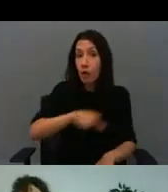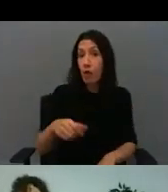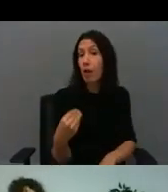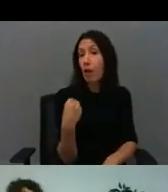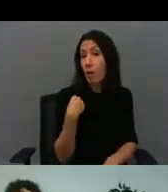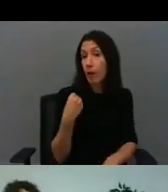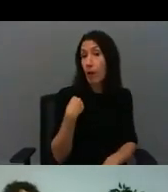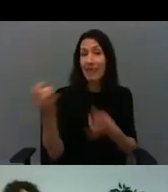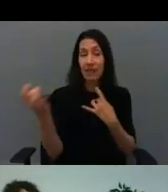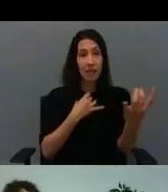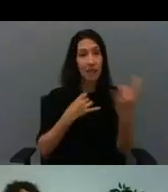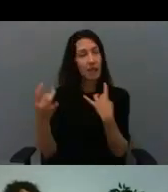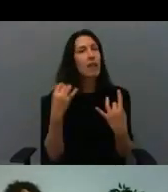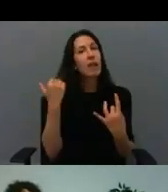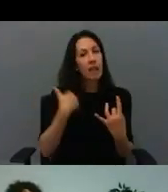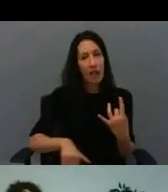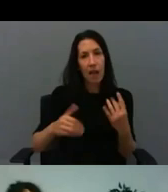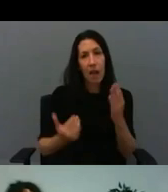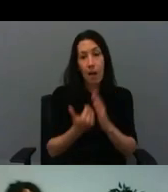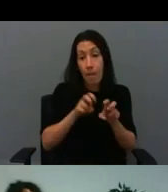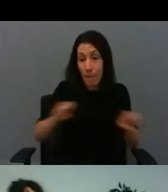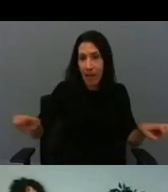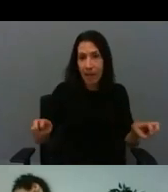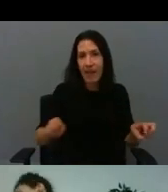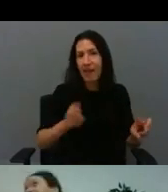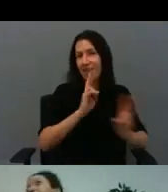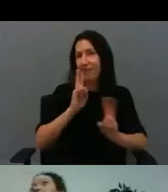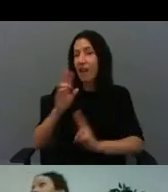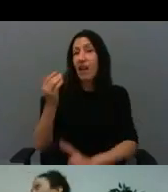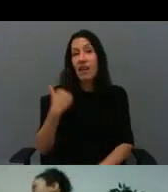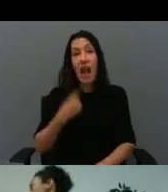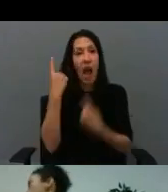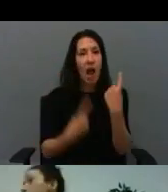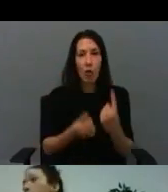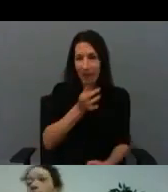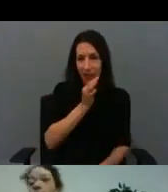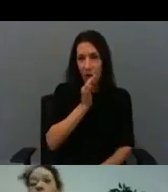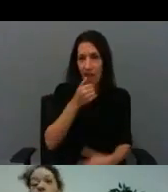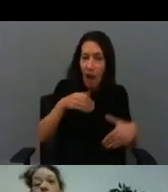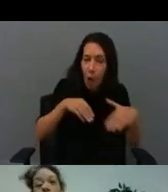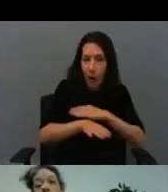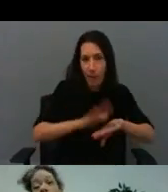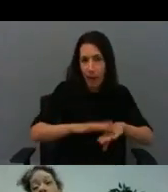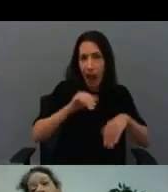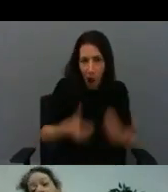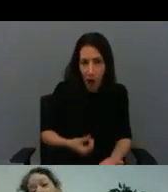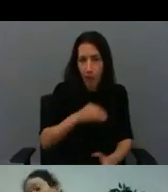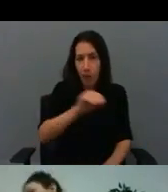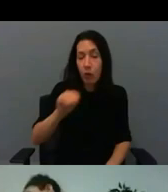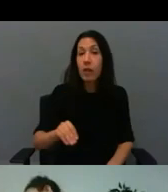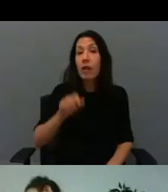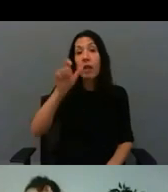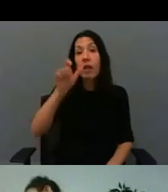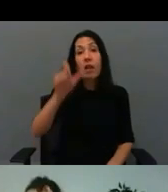habéis enviado se han ido respondiendo a lo largo de la mesa, pero como había algunas que no, me las he ido destacando. José David Martínez